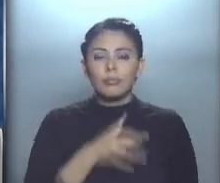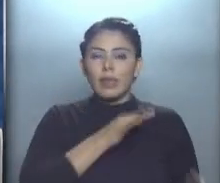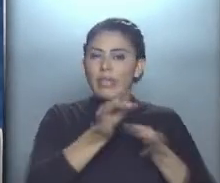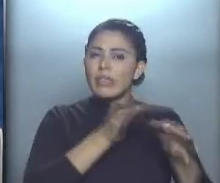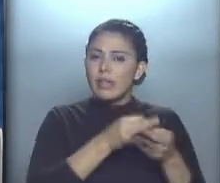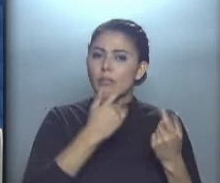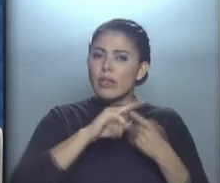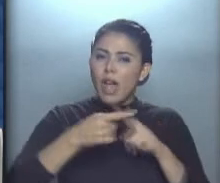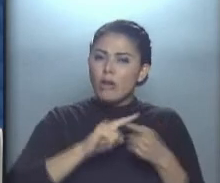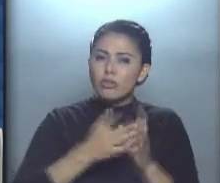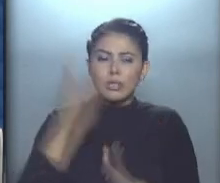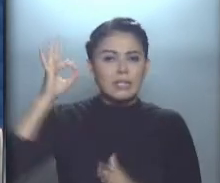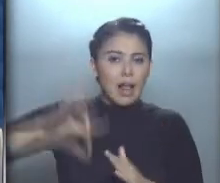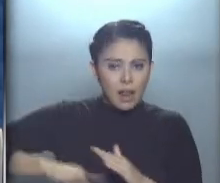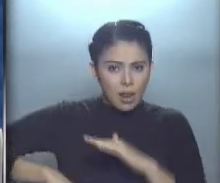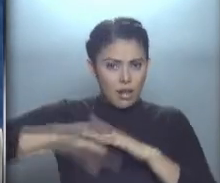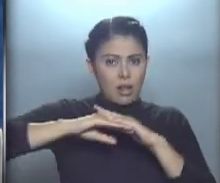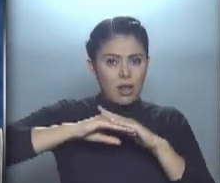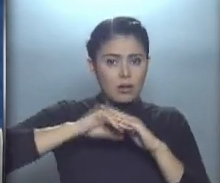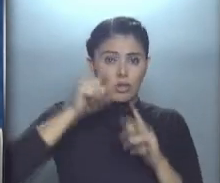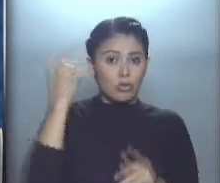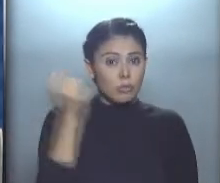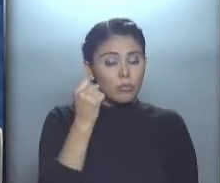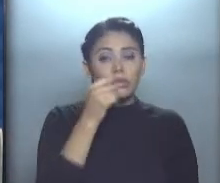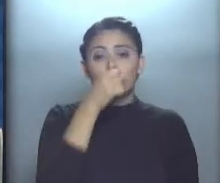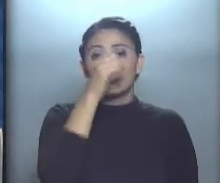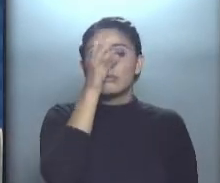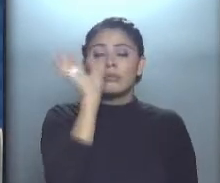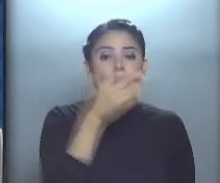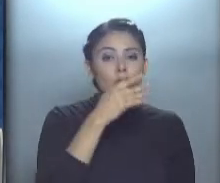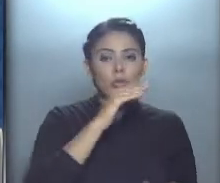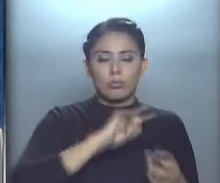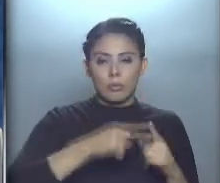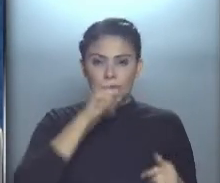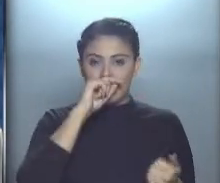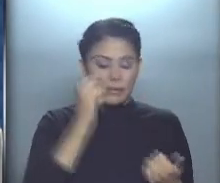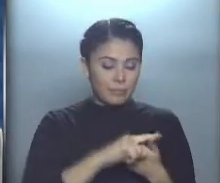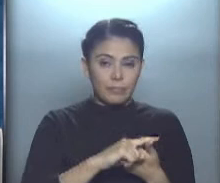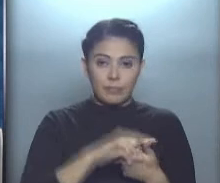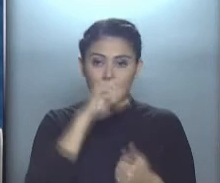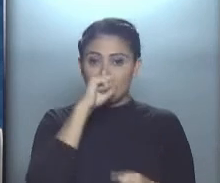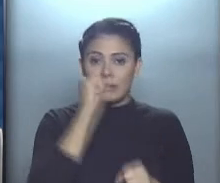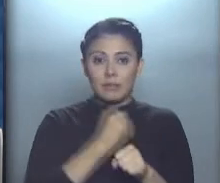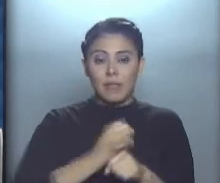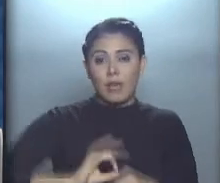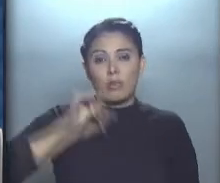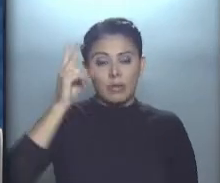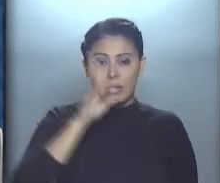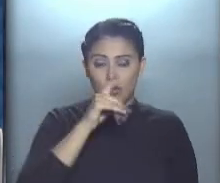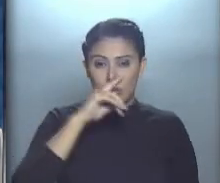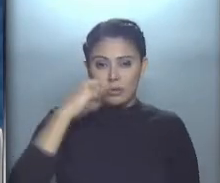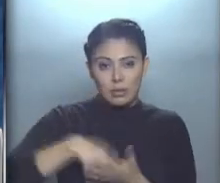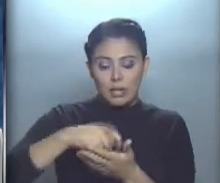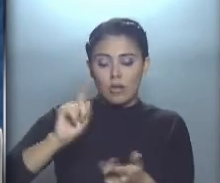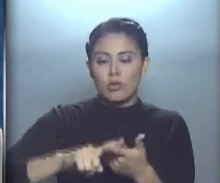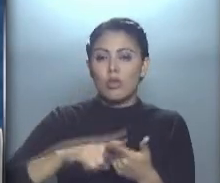de negociación salarial, que es de su exclusiva incumbencia, está asociada a el ejercicio fiscal 2014 y las pautas